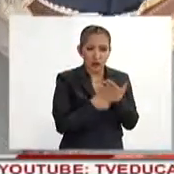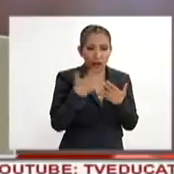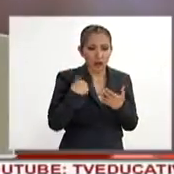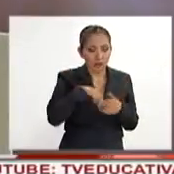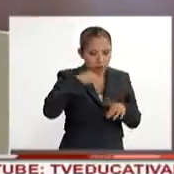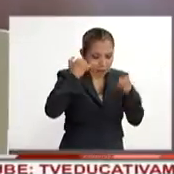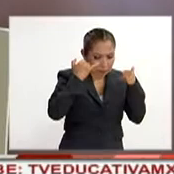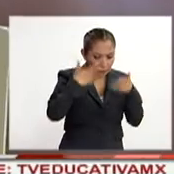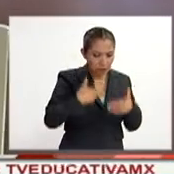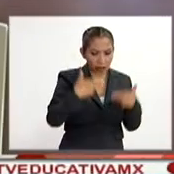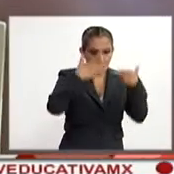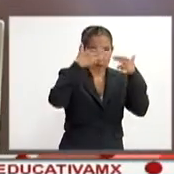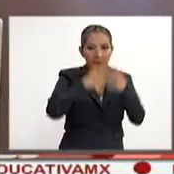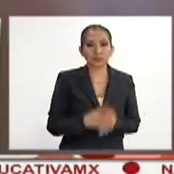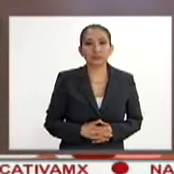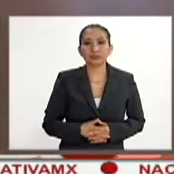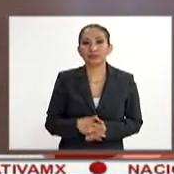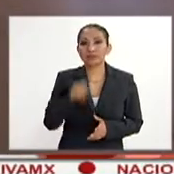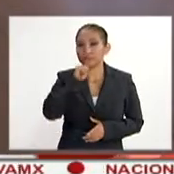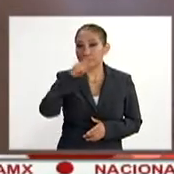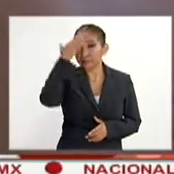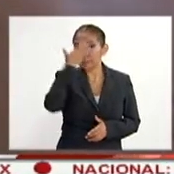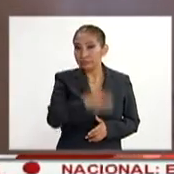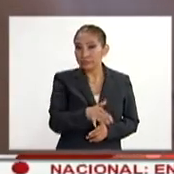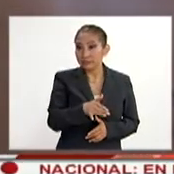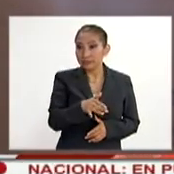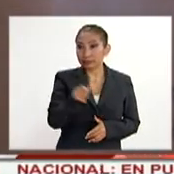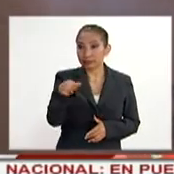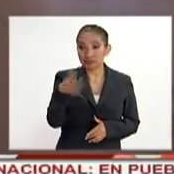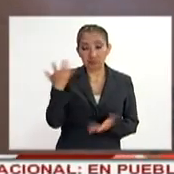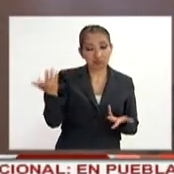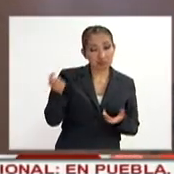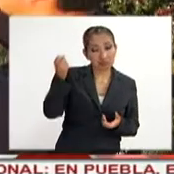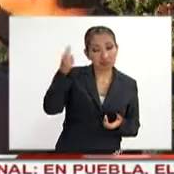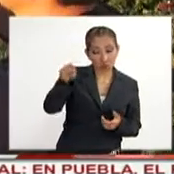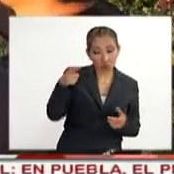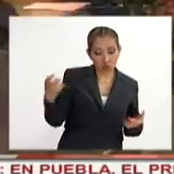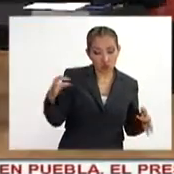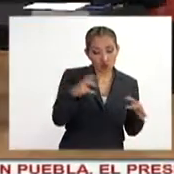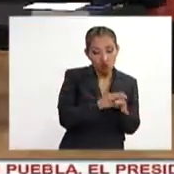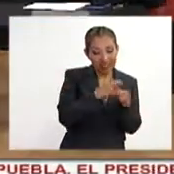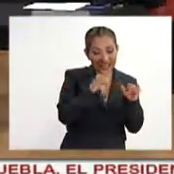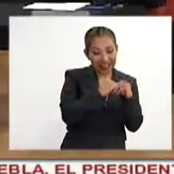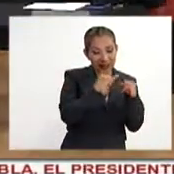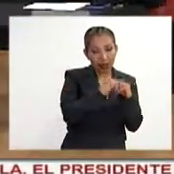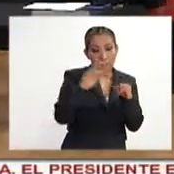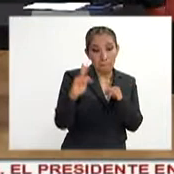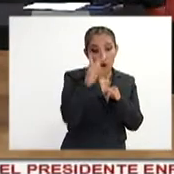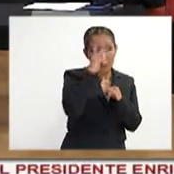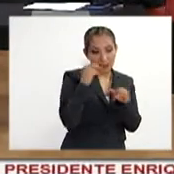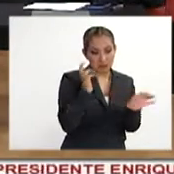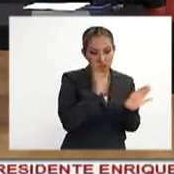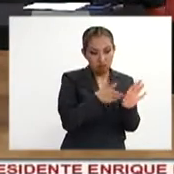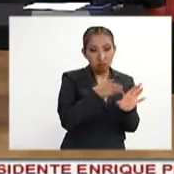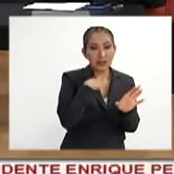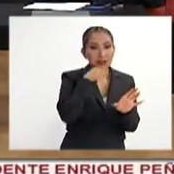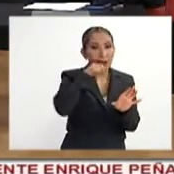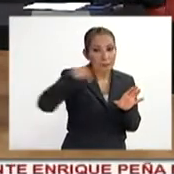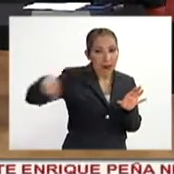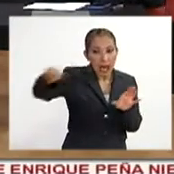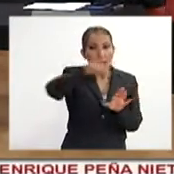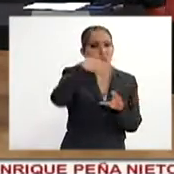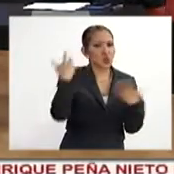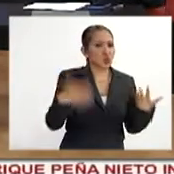nuestro desarrollo, nuestro proyecto. Y también sabemos que pues formas parte de una gran institución como es el Politécnico Nacional, que también es